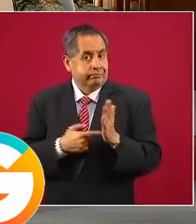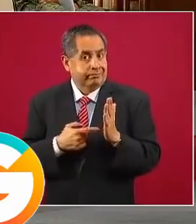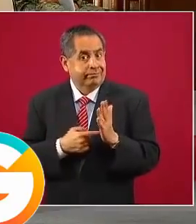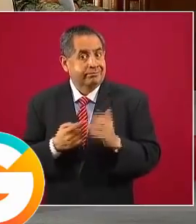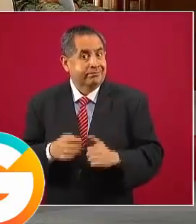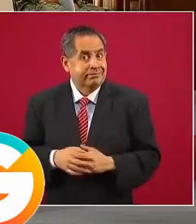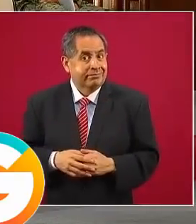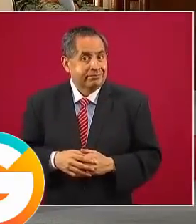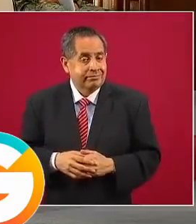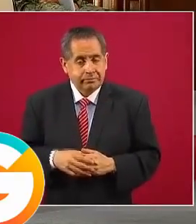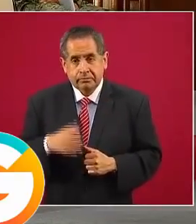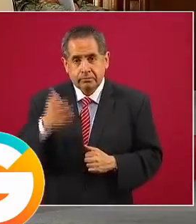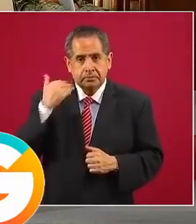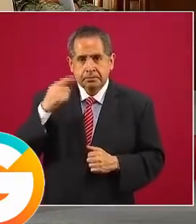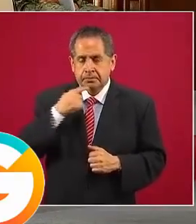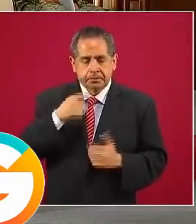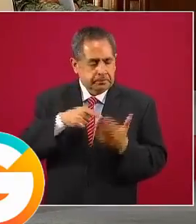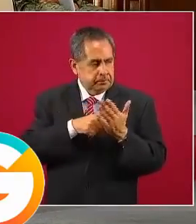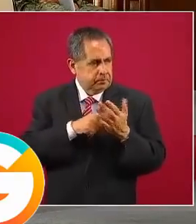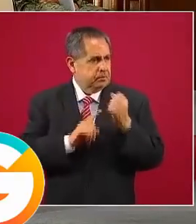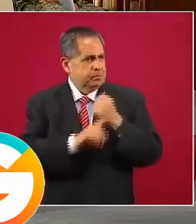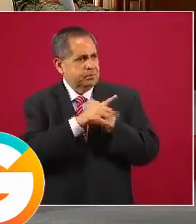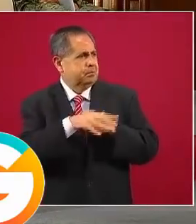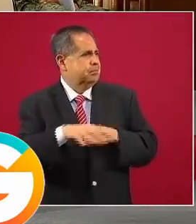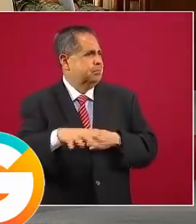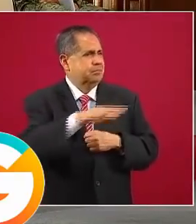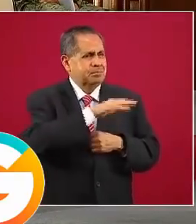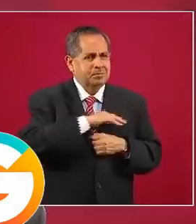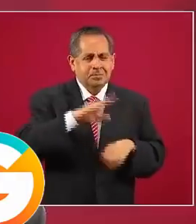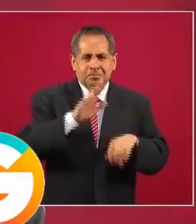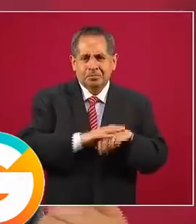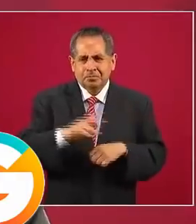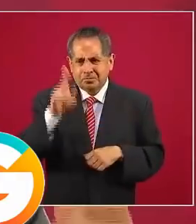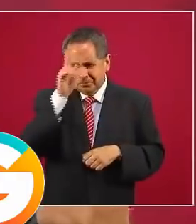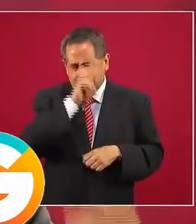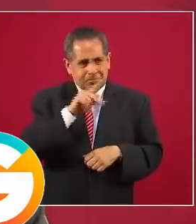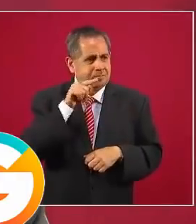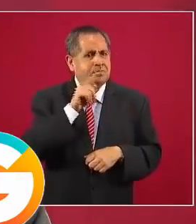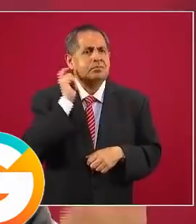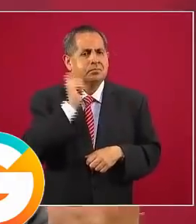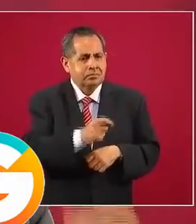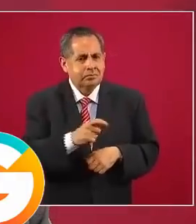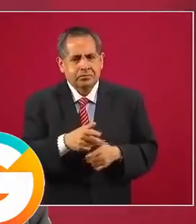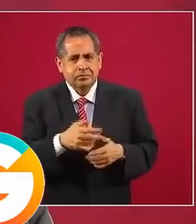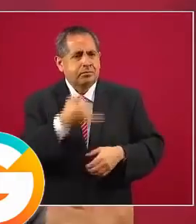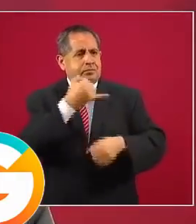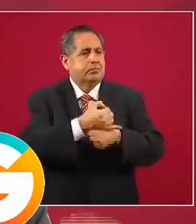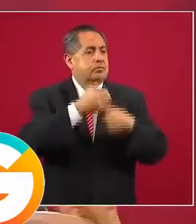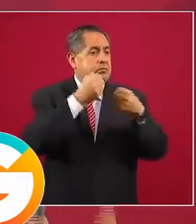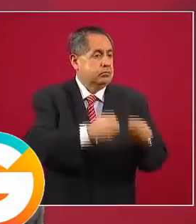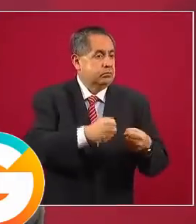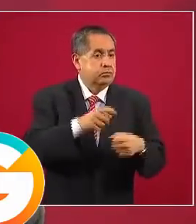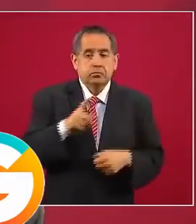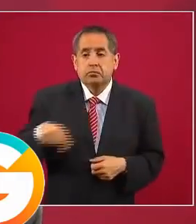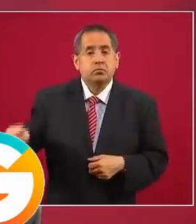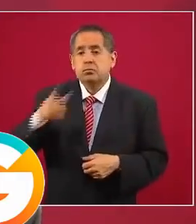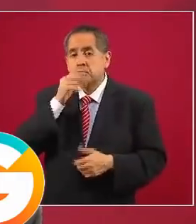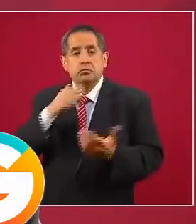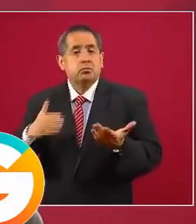uno de los problemas principales de México, el grave problema de la inseguridad y de la